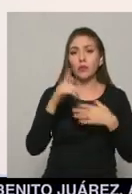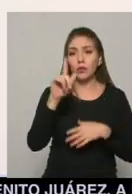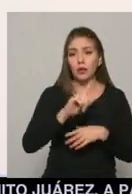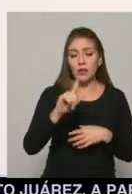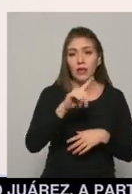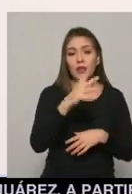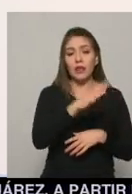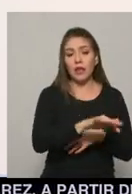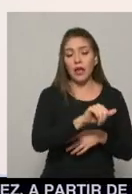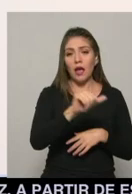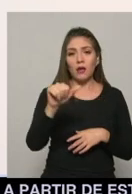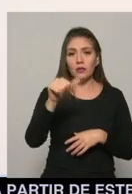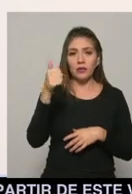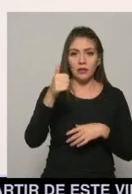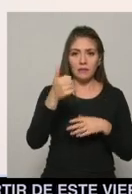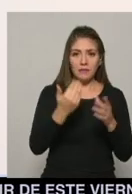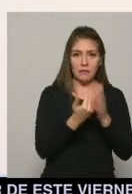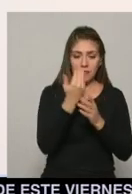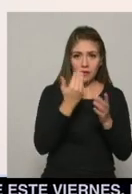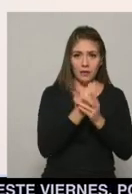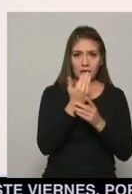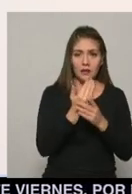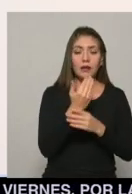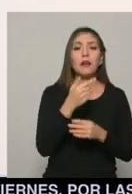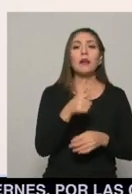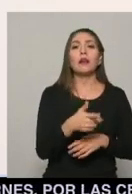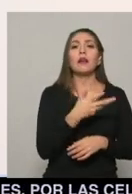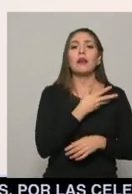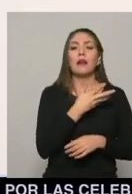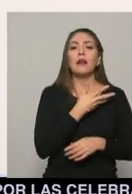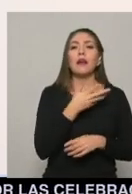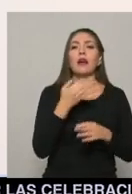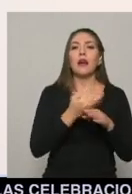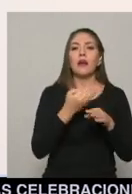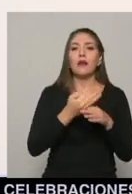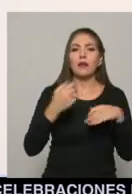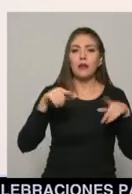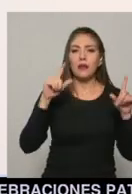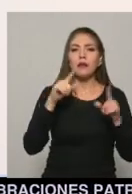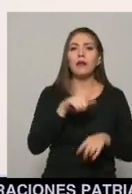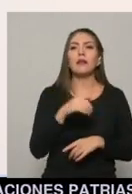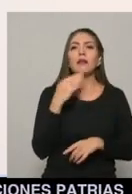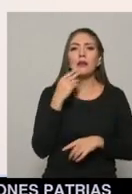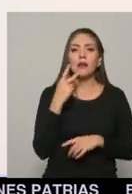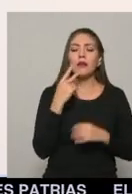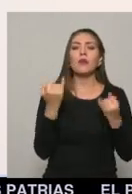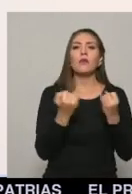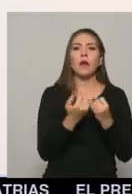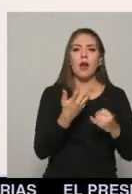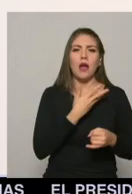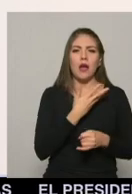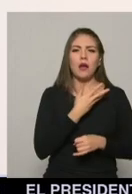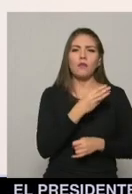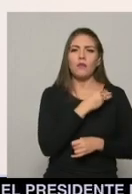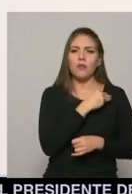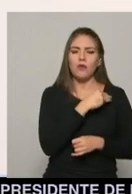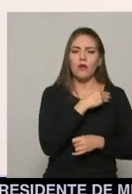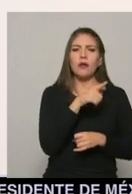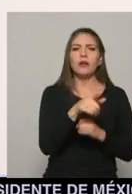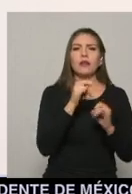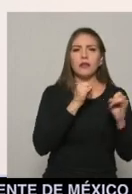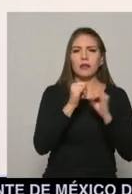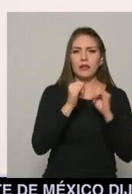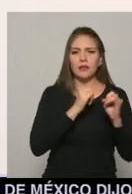de la mañana. En pantalla está Karen Mendoza, y también estuvo Mónica Ponce hoy